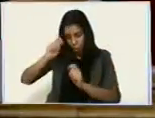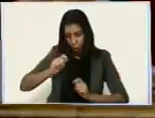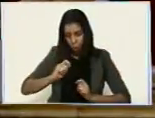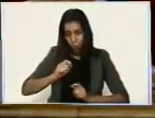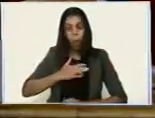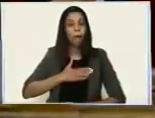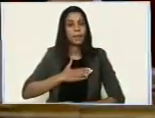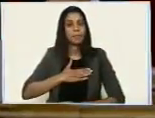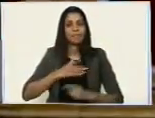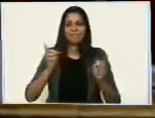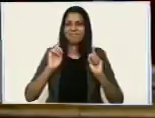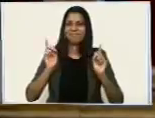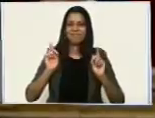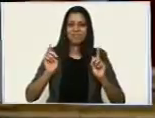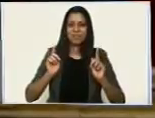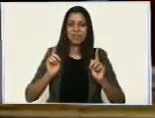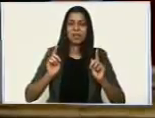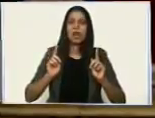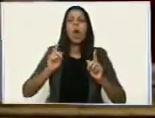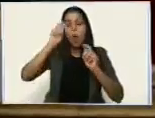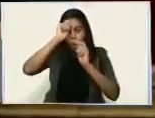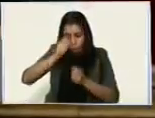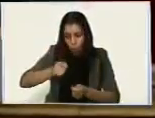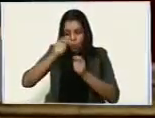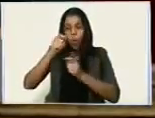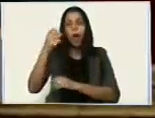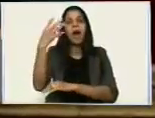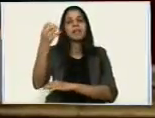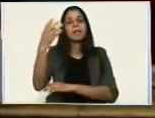se le rinde honores a la Asamblea Nacional Constituyente.